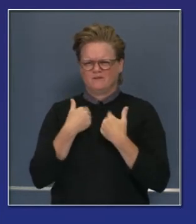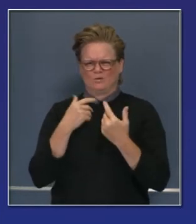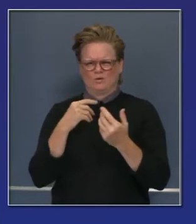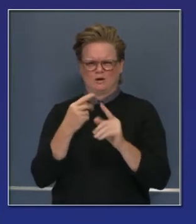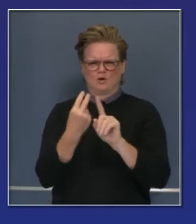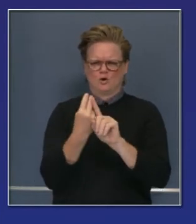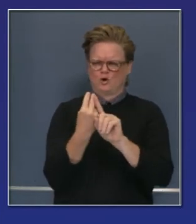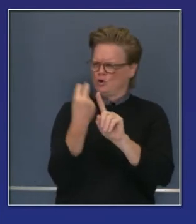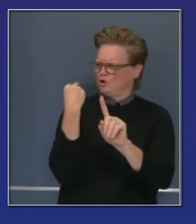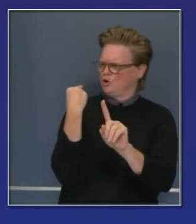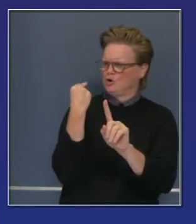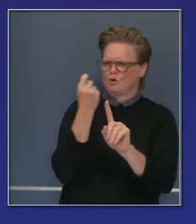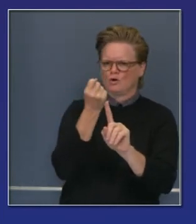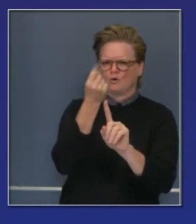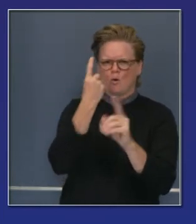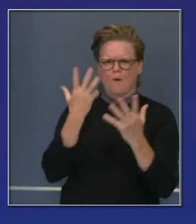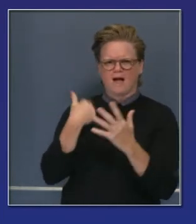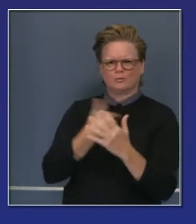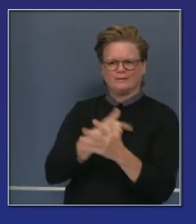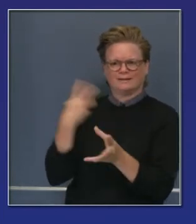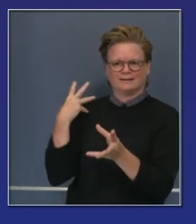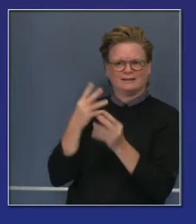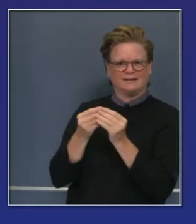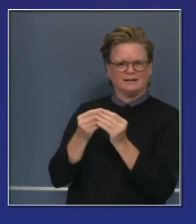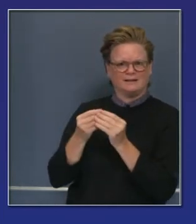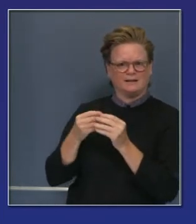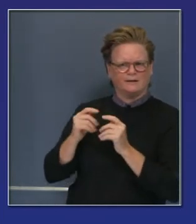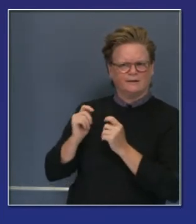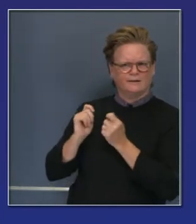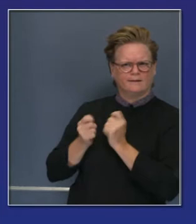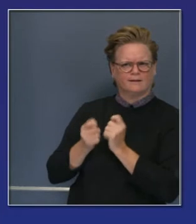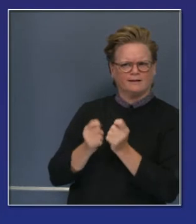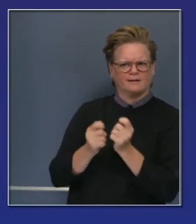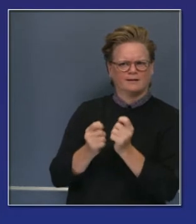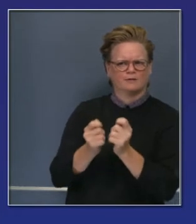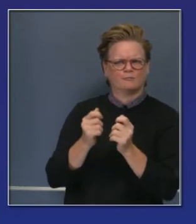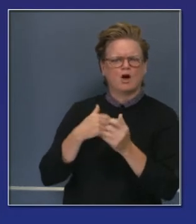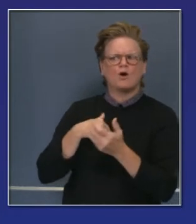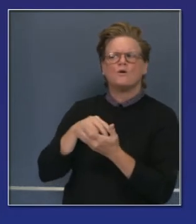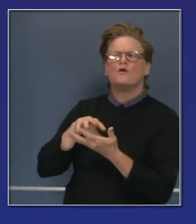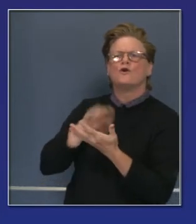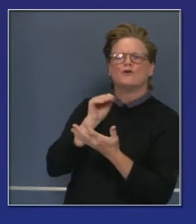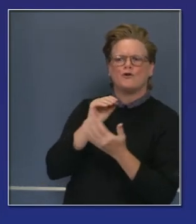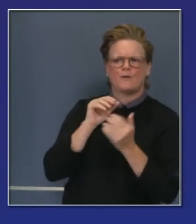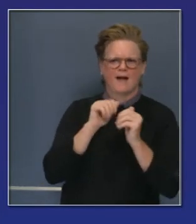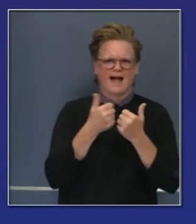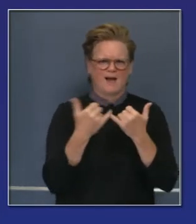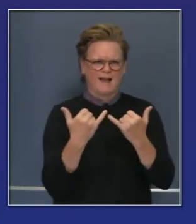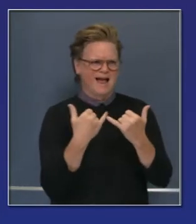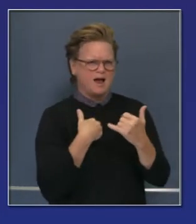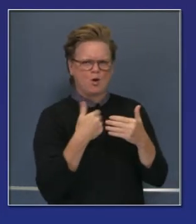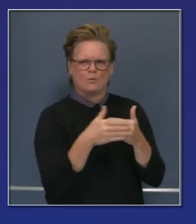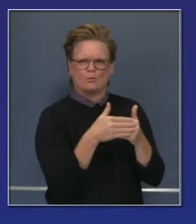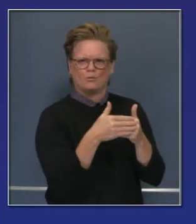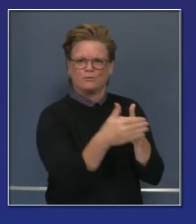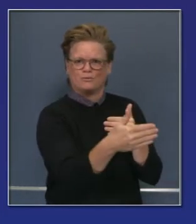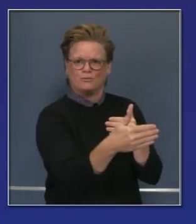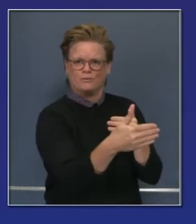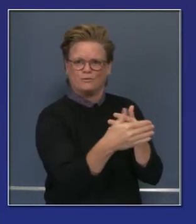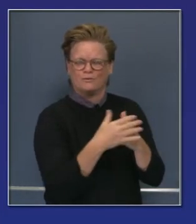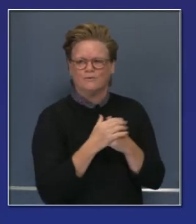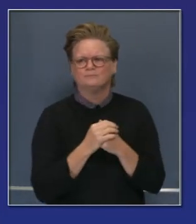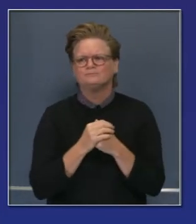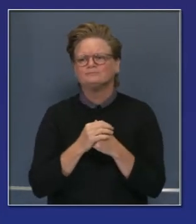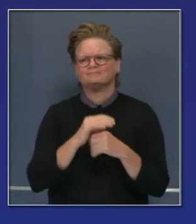aprendidas, utilizando las experiencias personales y de otros en otros estados y a lo ancho del país. Estas son las